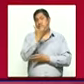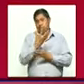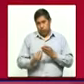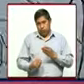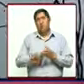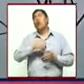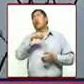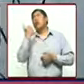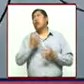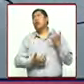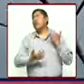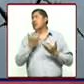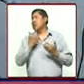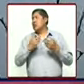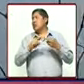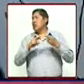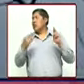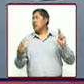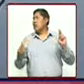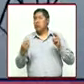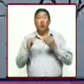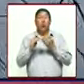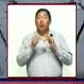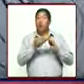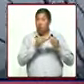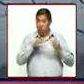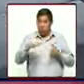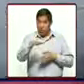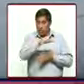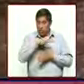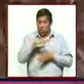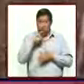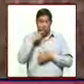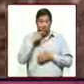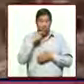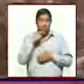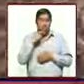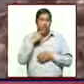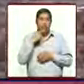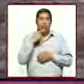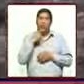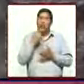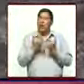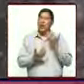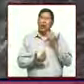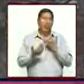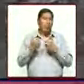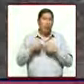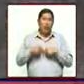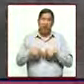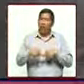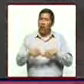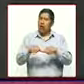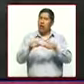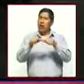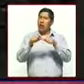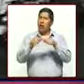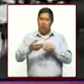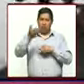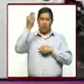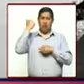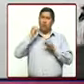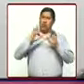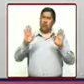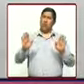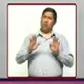Hay otros incendios más en otras regiones. Los comunarios del lugar han manifestado que las quemas continúan desde el